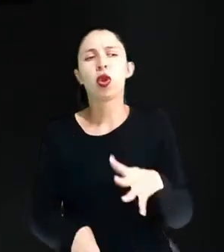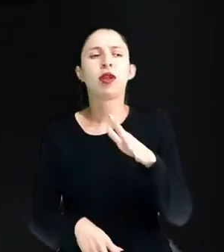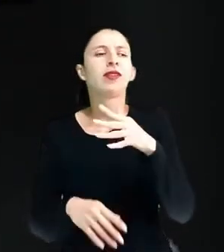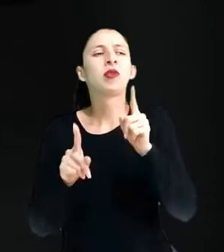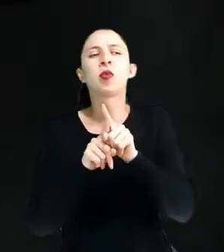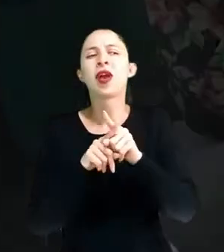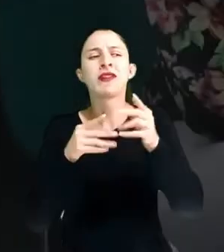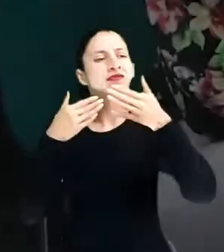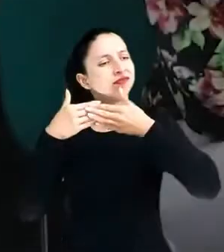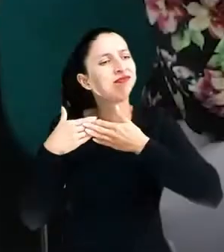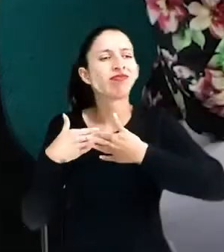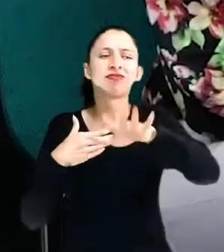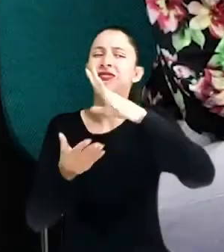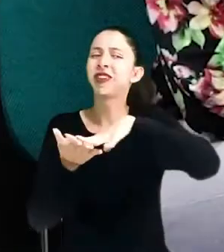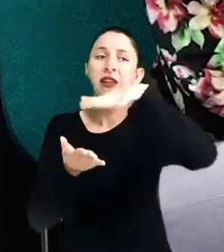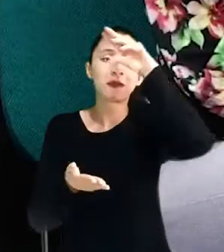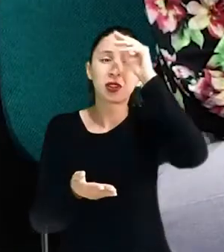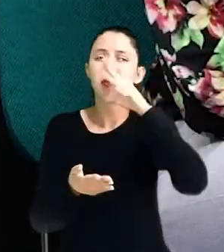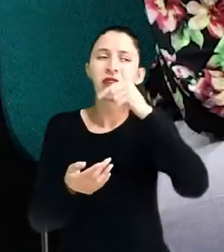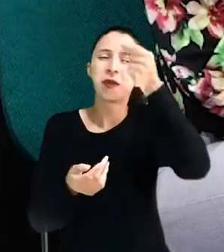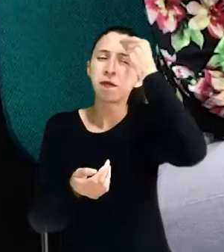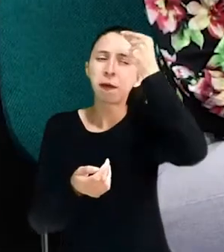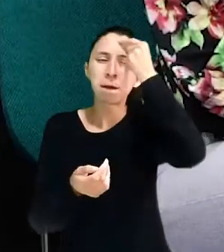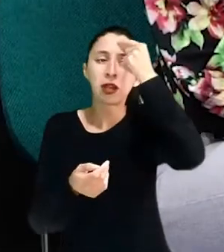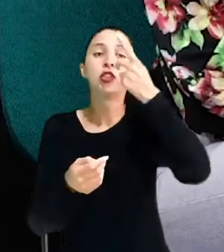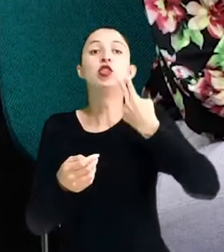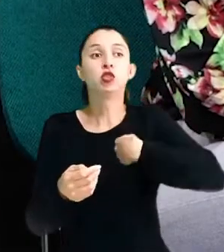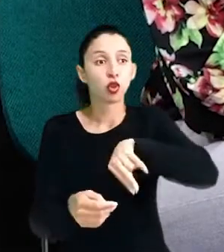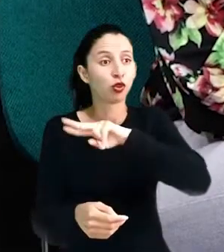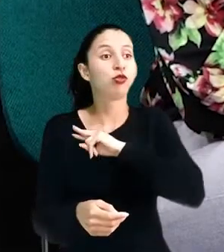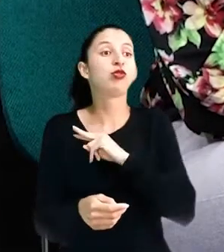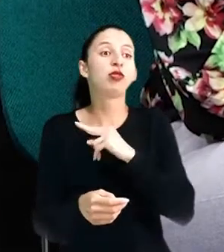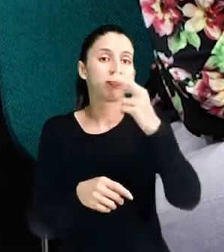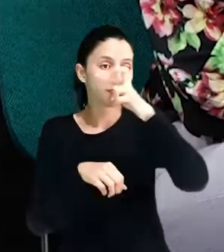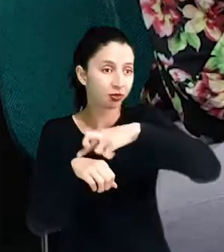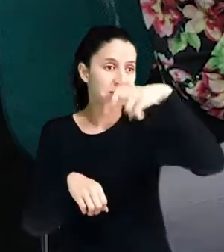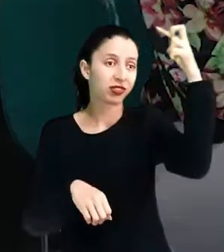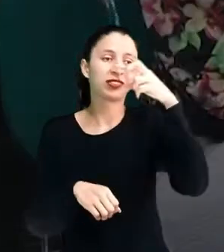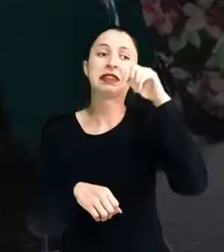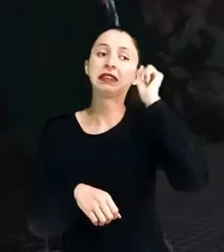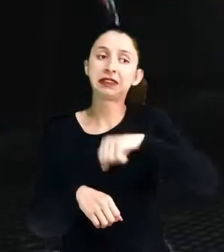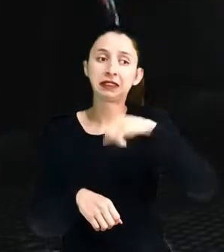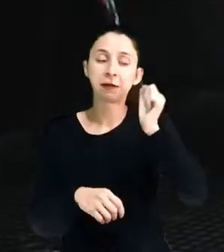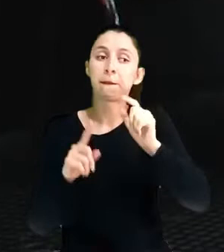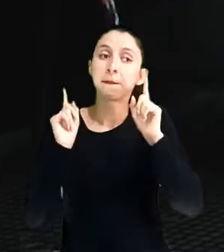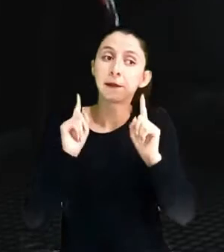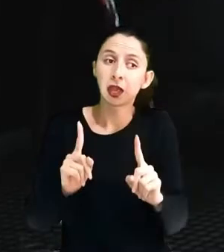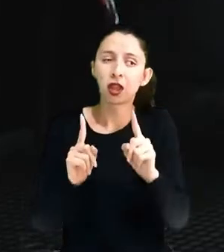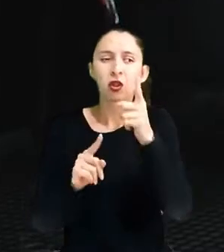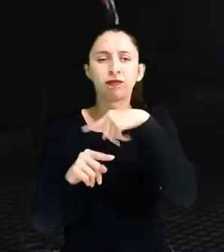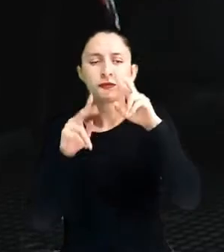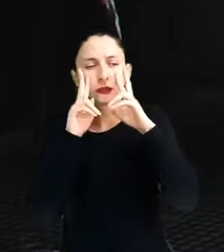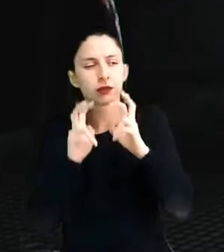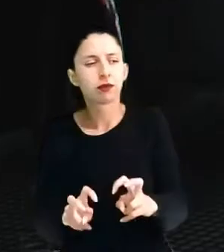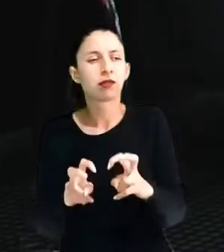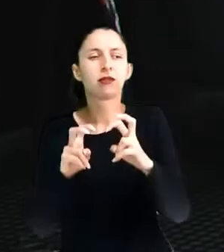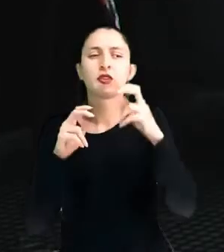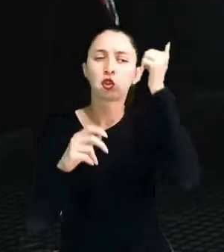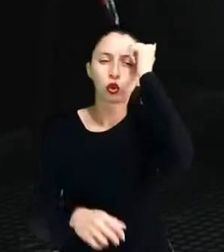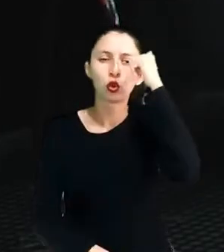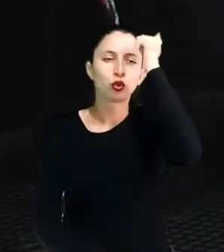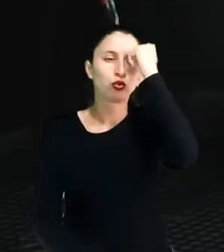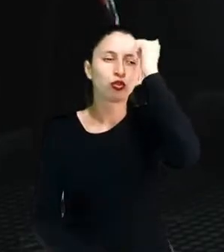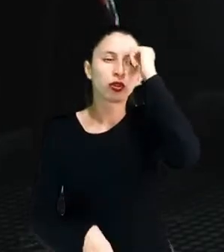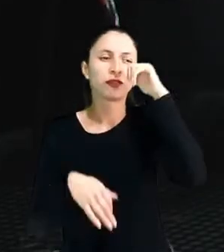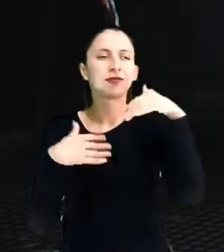no solamente para nosotros, tal vez como profesionales, investigadores, como docentes, sino